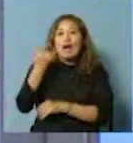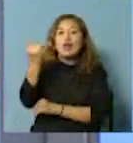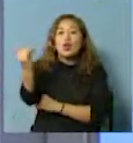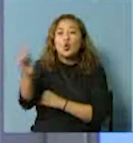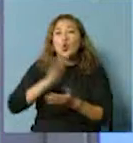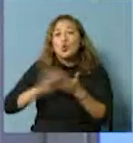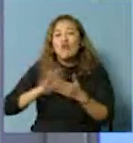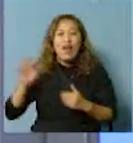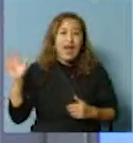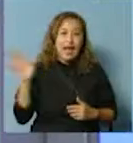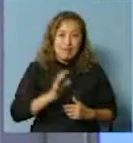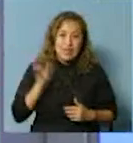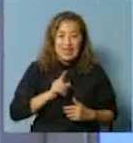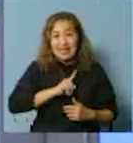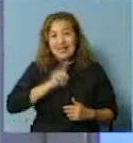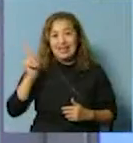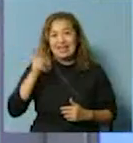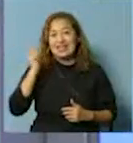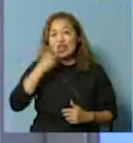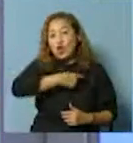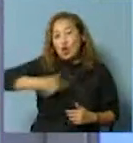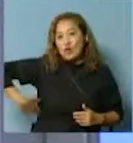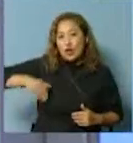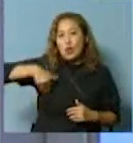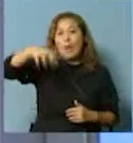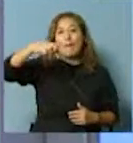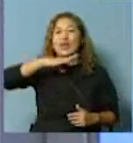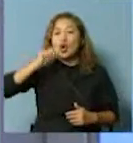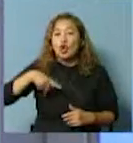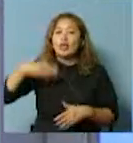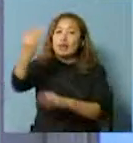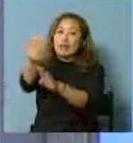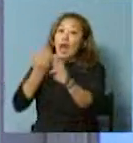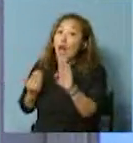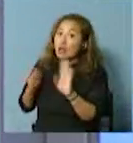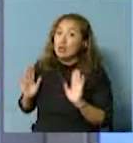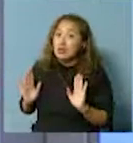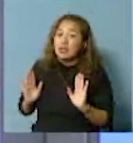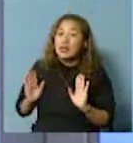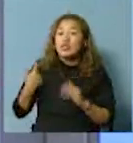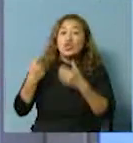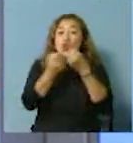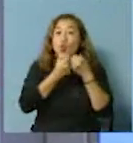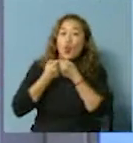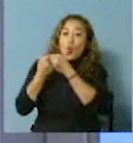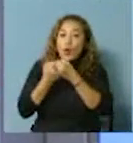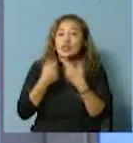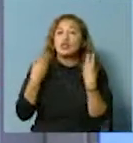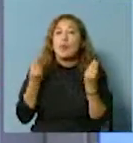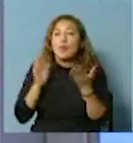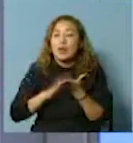nueva amenaza de el candidato a gobernador del pj de bajarse del si no había un arreglo